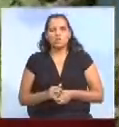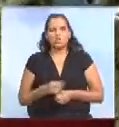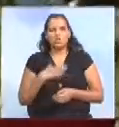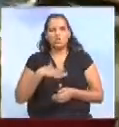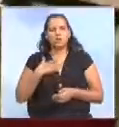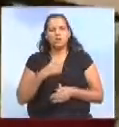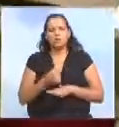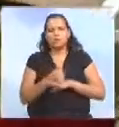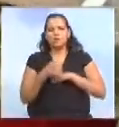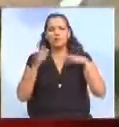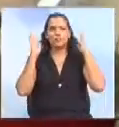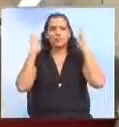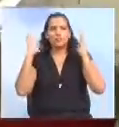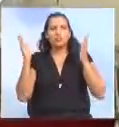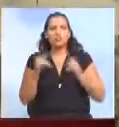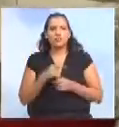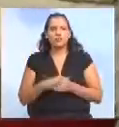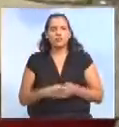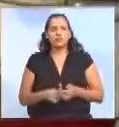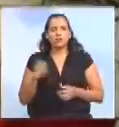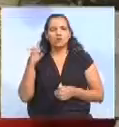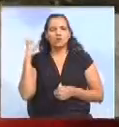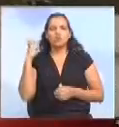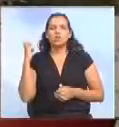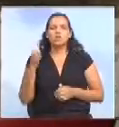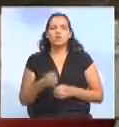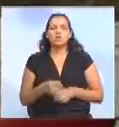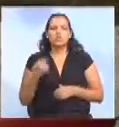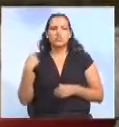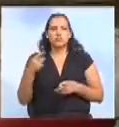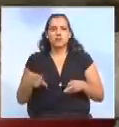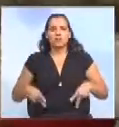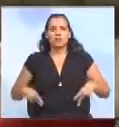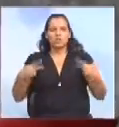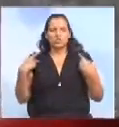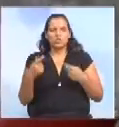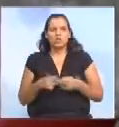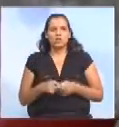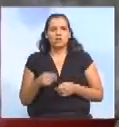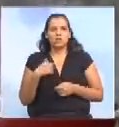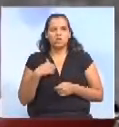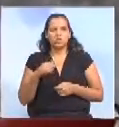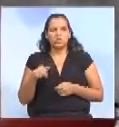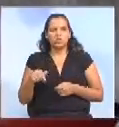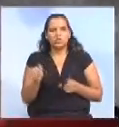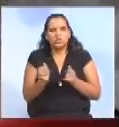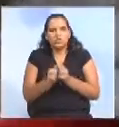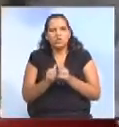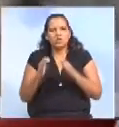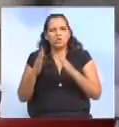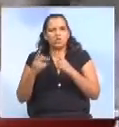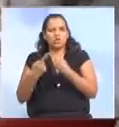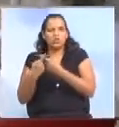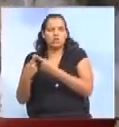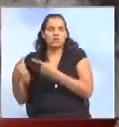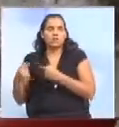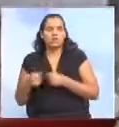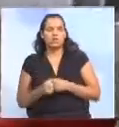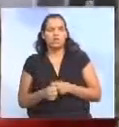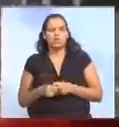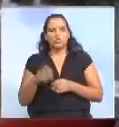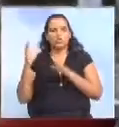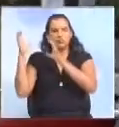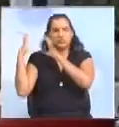pide atención urgente para tener una mejor calidad de vida aún viviendo junto al cementerio, tanto del municipio